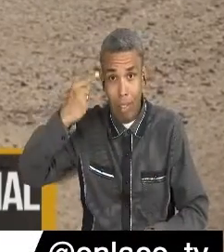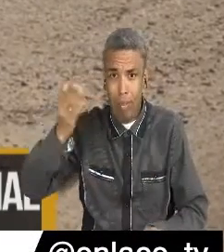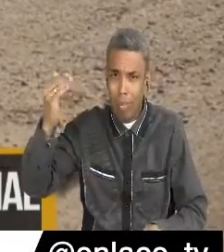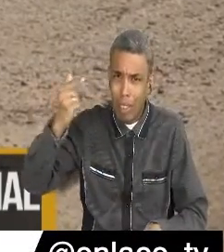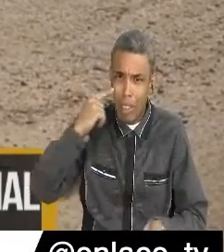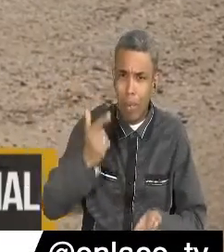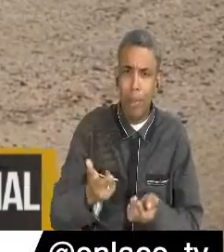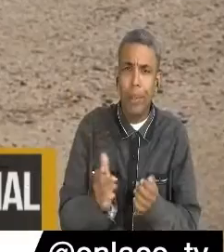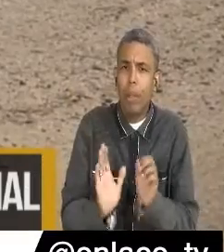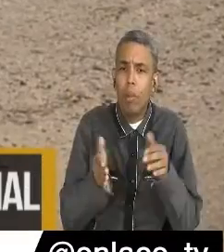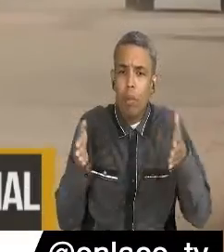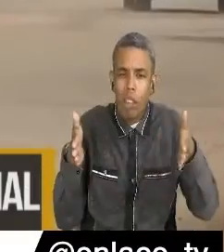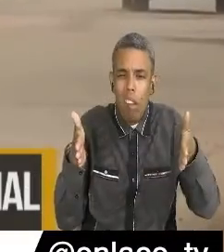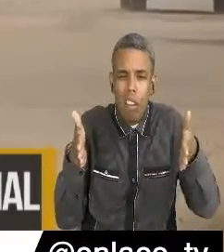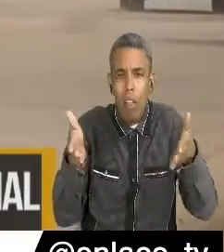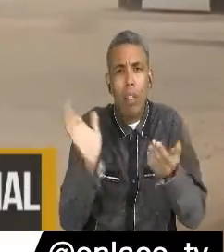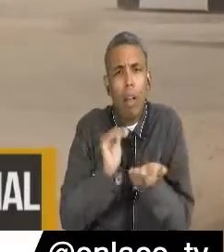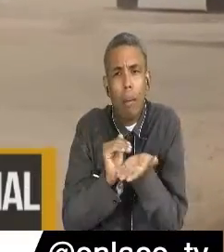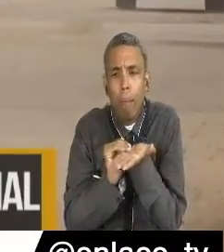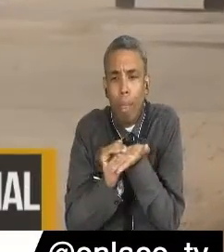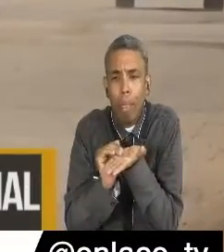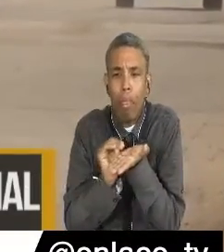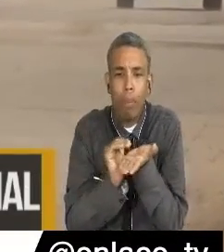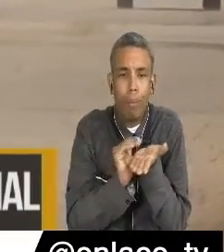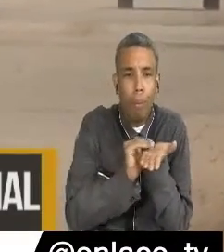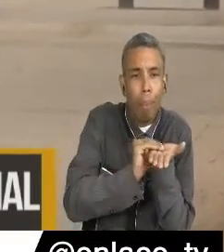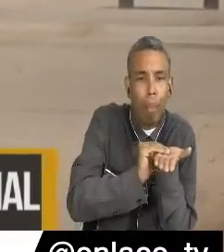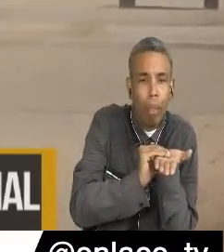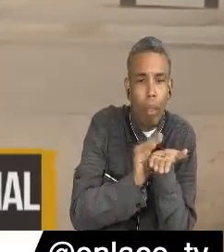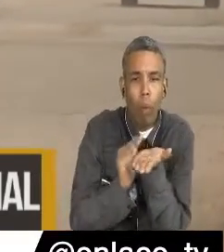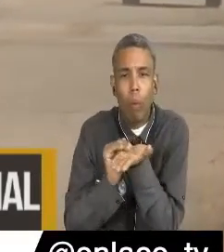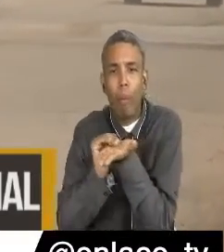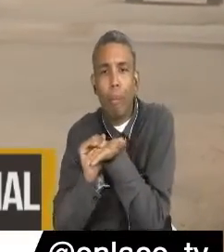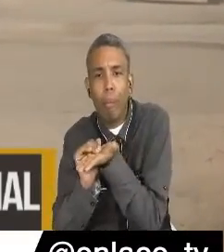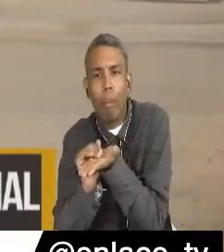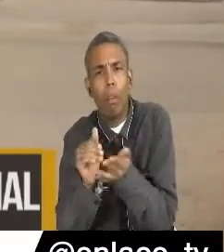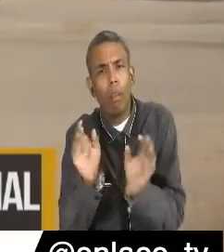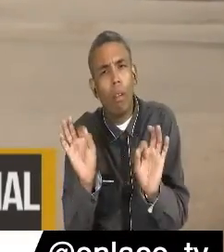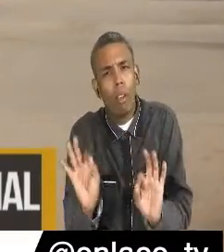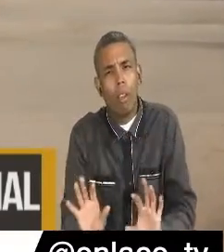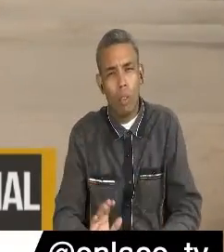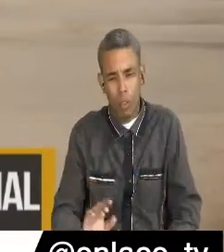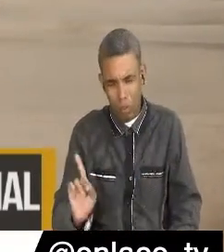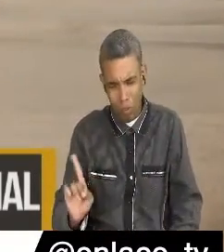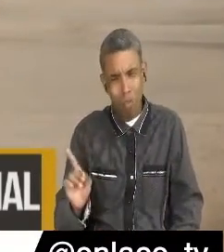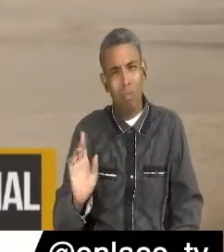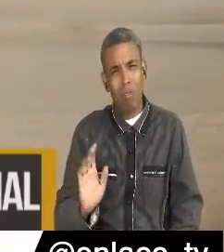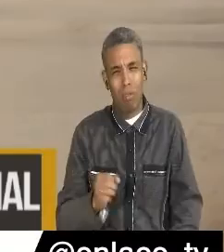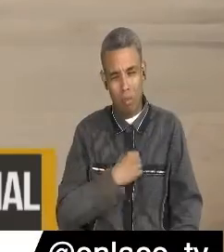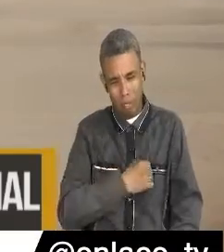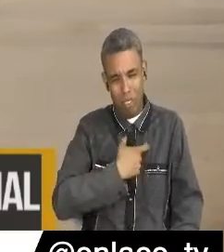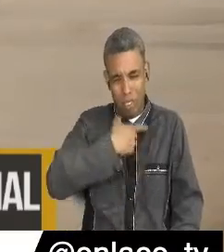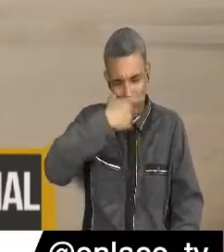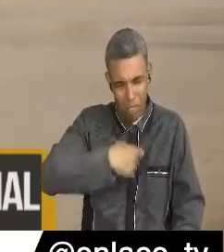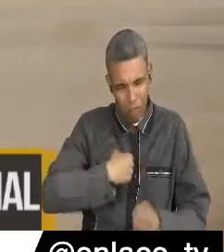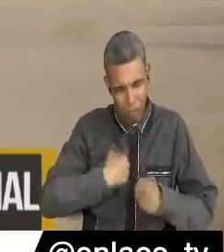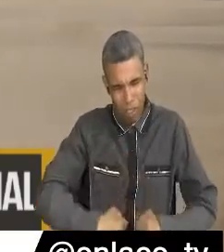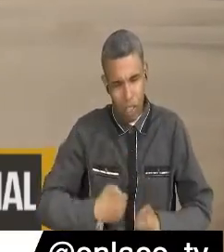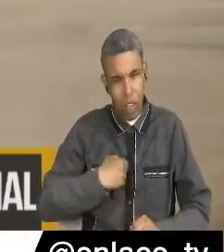pedacitos. Ya esta vía la han reparchado diferentes gobiernos locales unas 30 veces, pero resulta